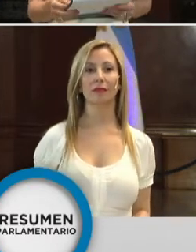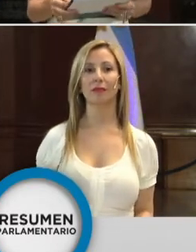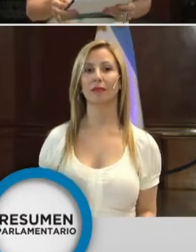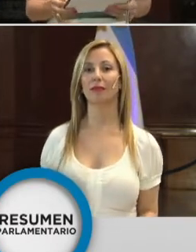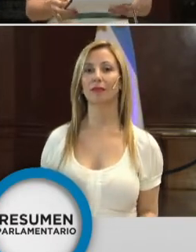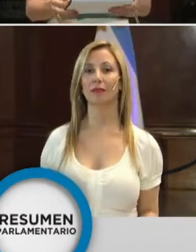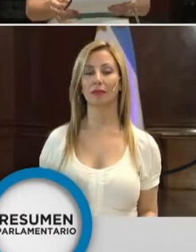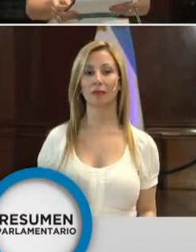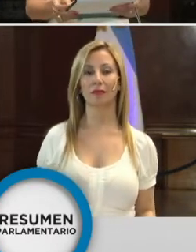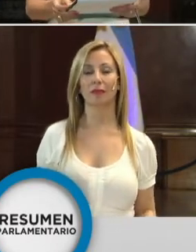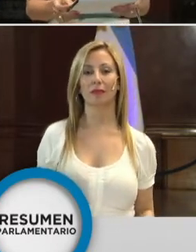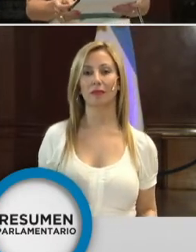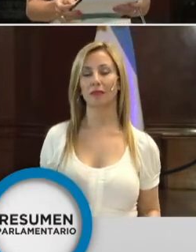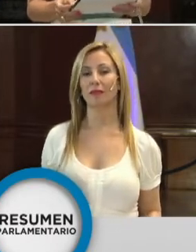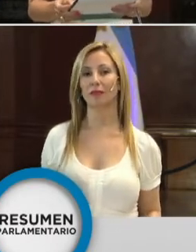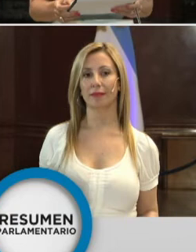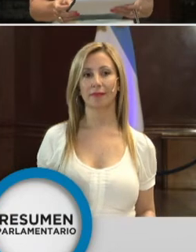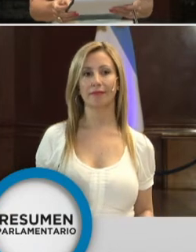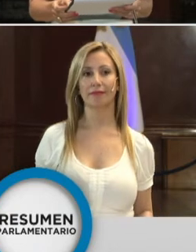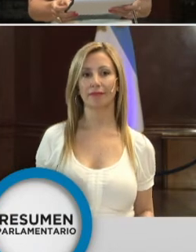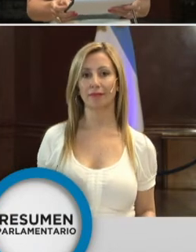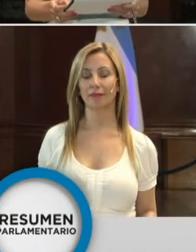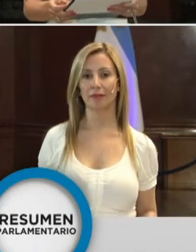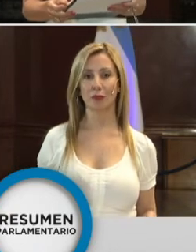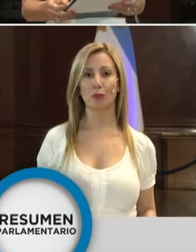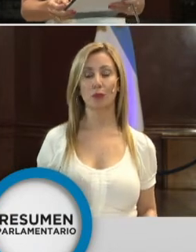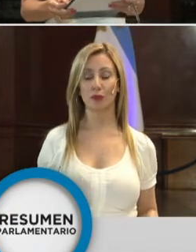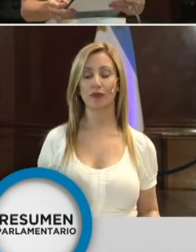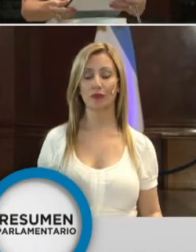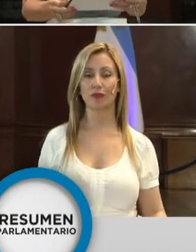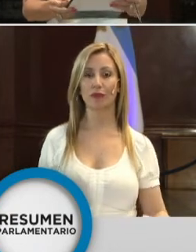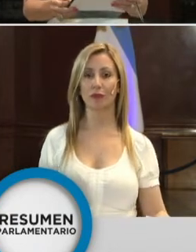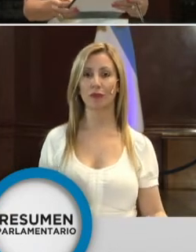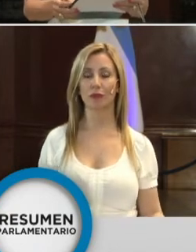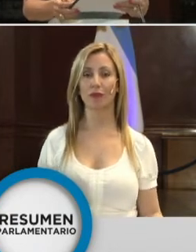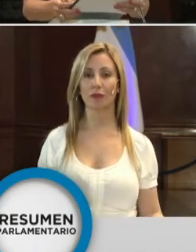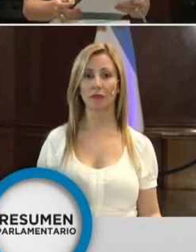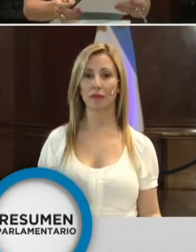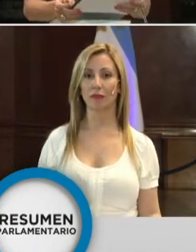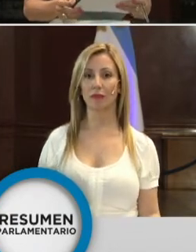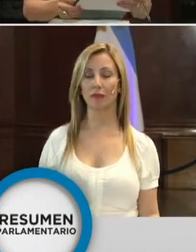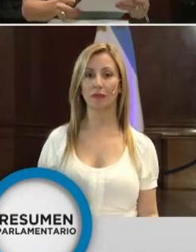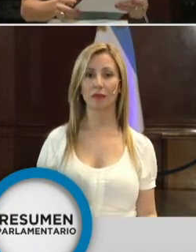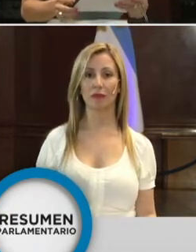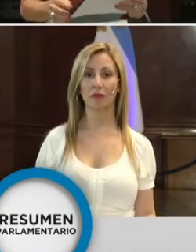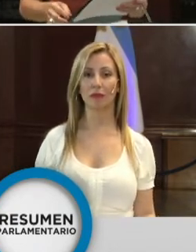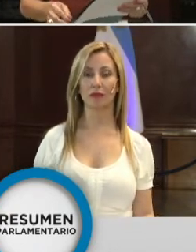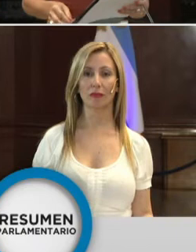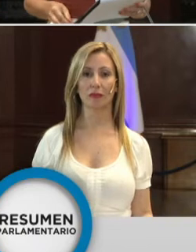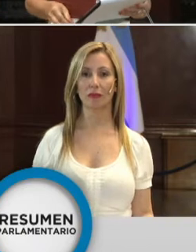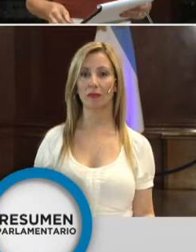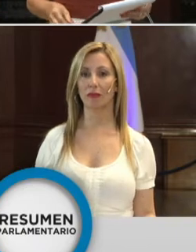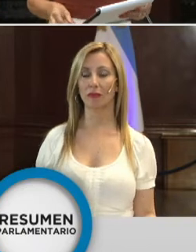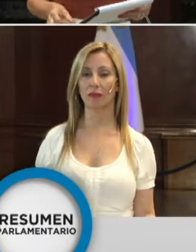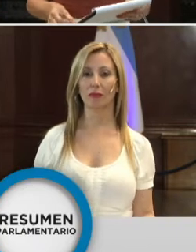Bosque Atlántico, y que en Brasil y en Paraguay se ha talado, desgraciadamente, y bueno, y en Misiones, con mucho esfuerzo del